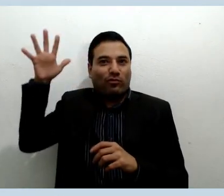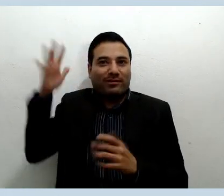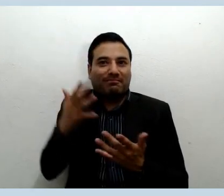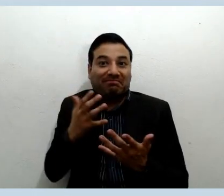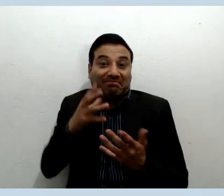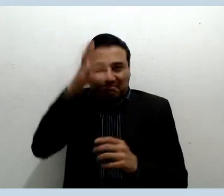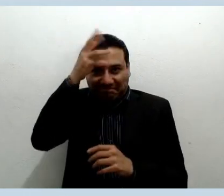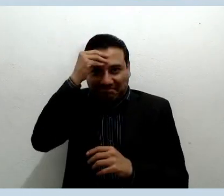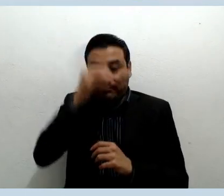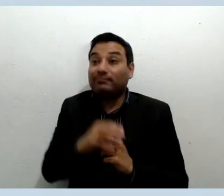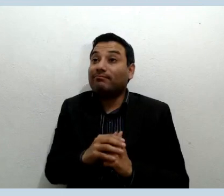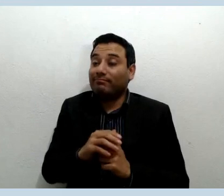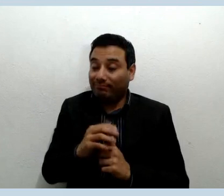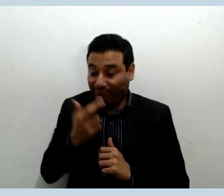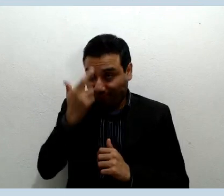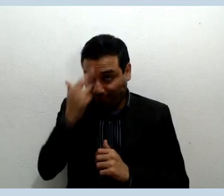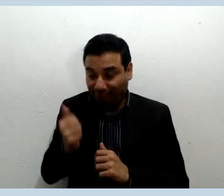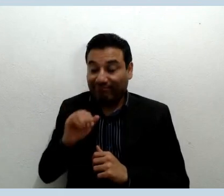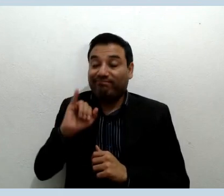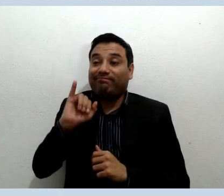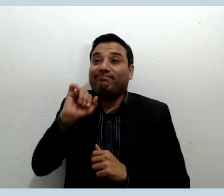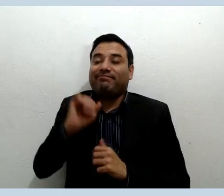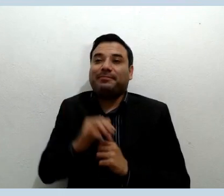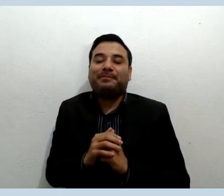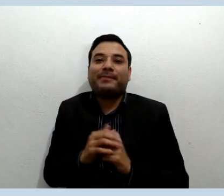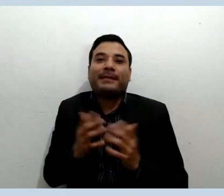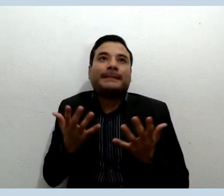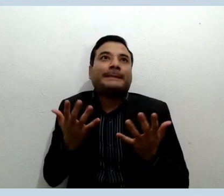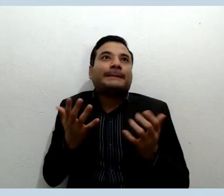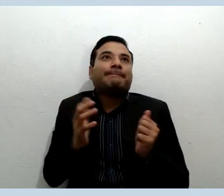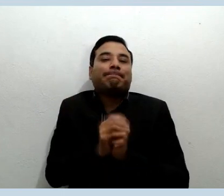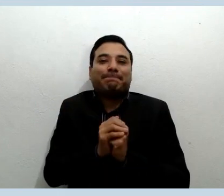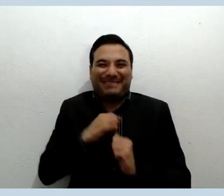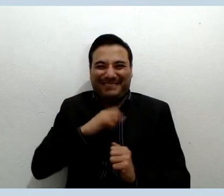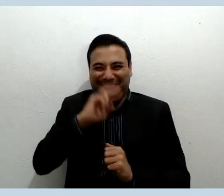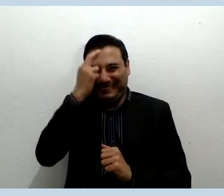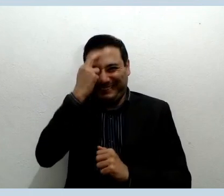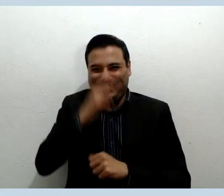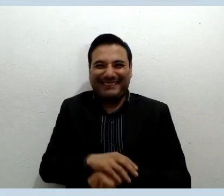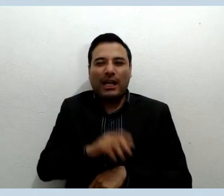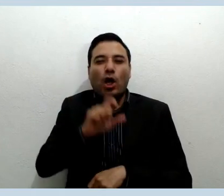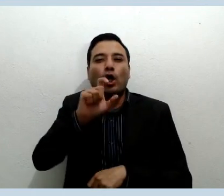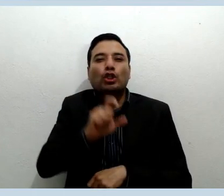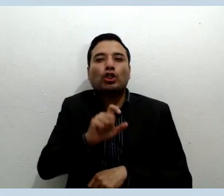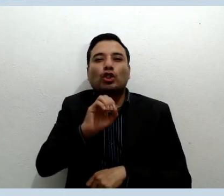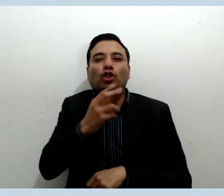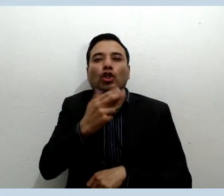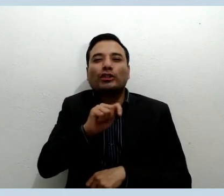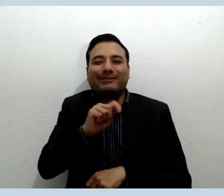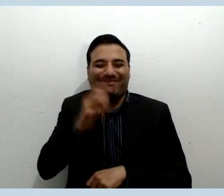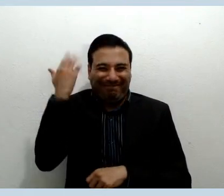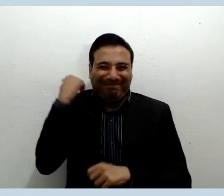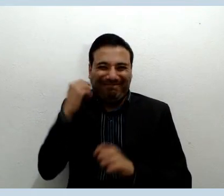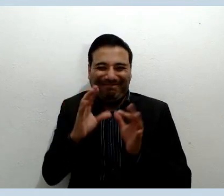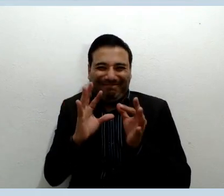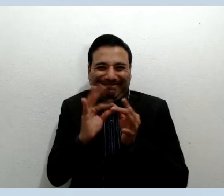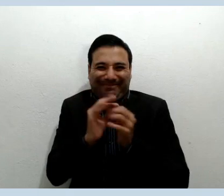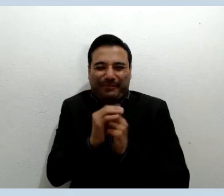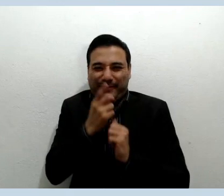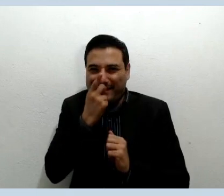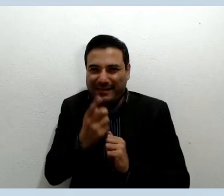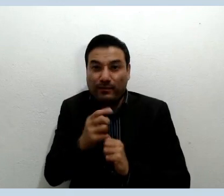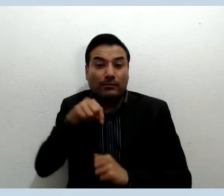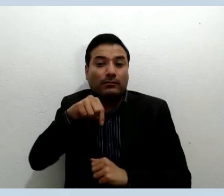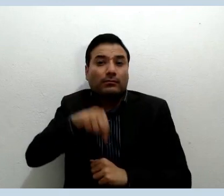totalmente Sí pues recuerdo las palabras de soch no que decía que esto había sido una